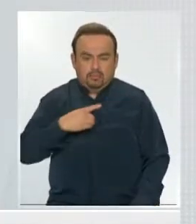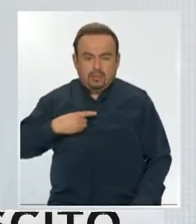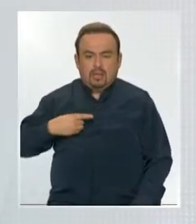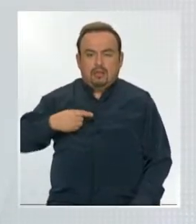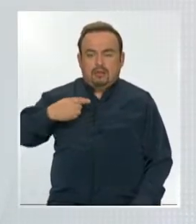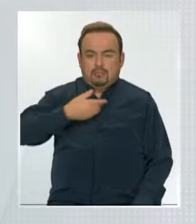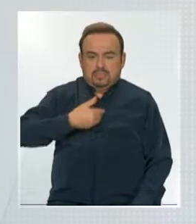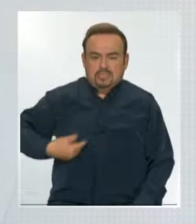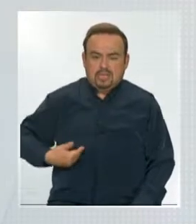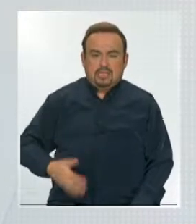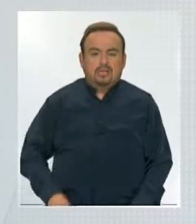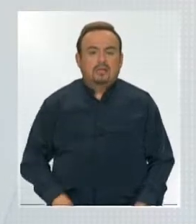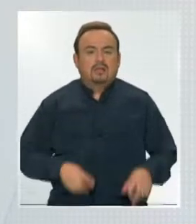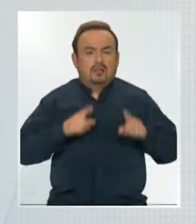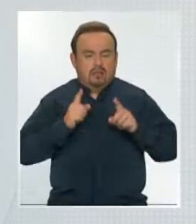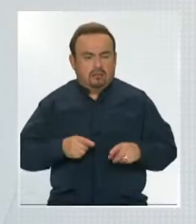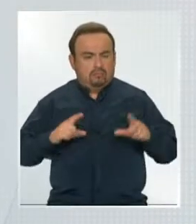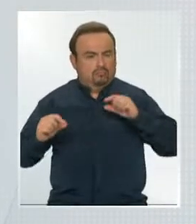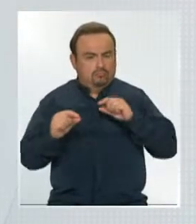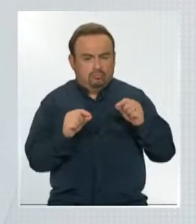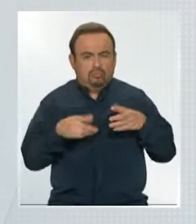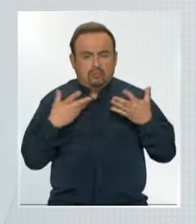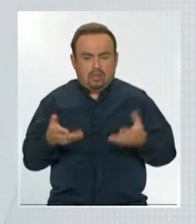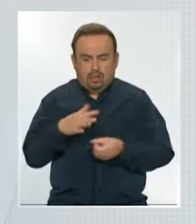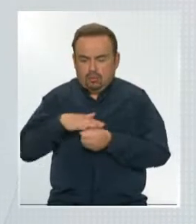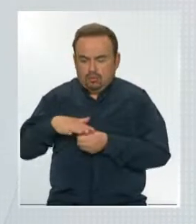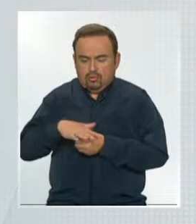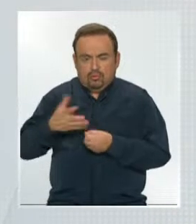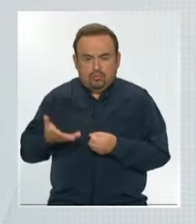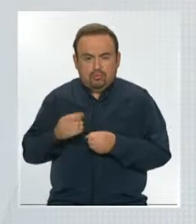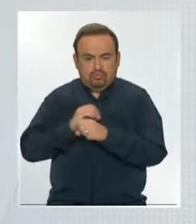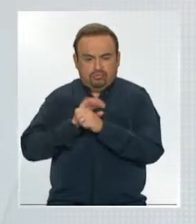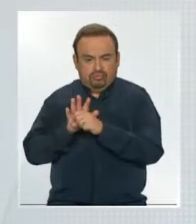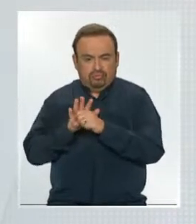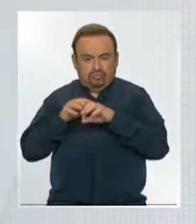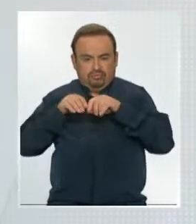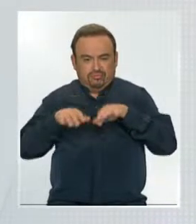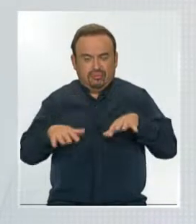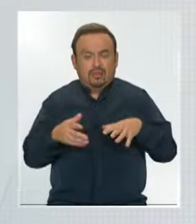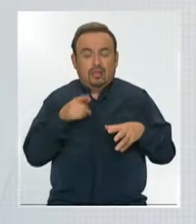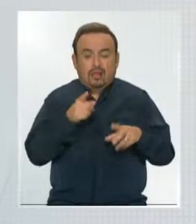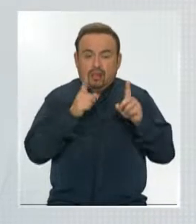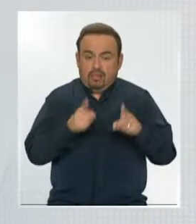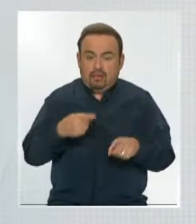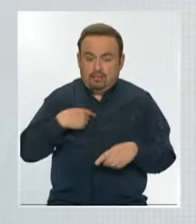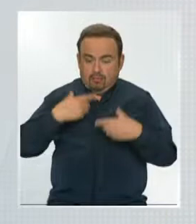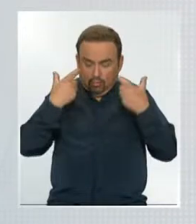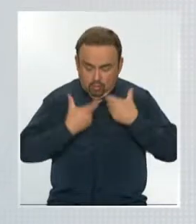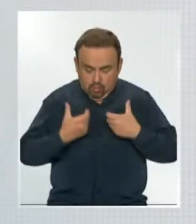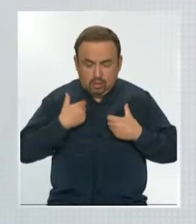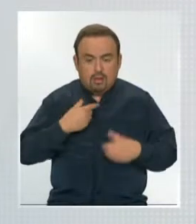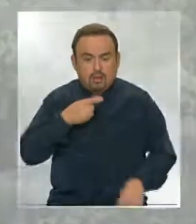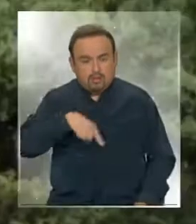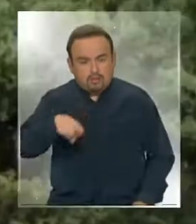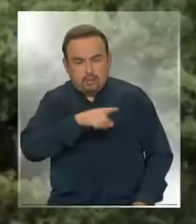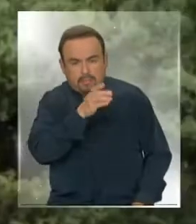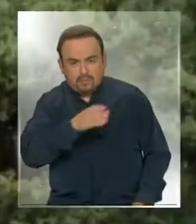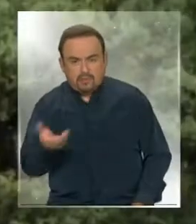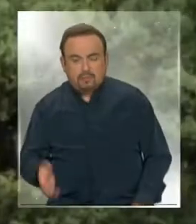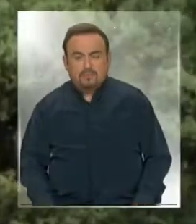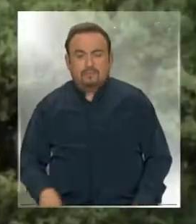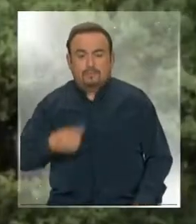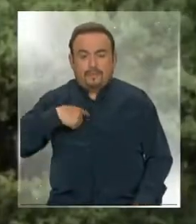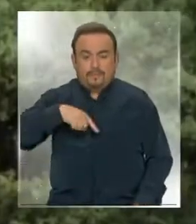evaluarlo, conversar republicanamente en función de la realidad sanitaria. Y lo primero, insisto, es cuidar la vida y la salud de las personas. Y